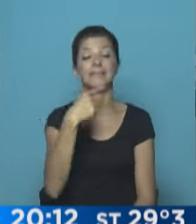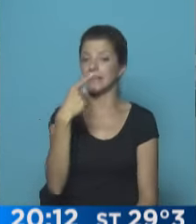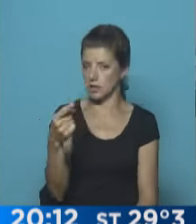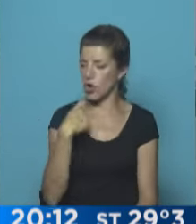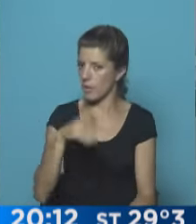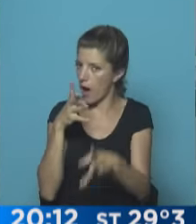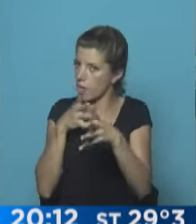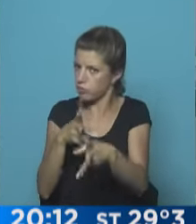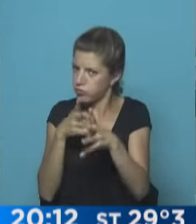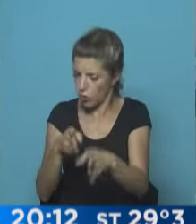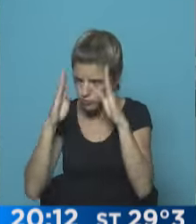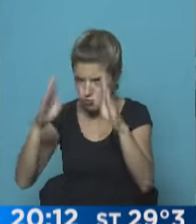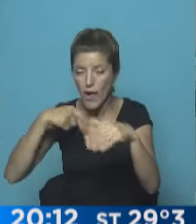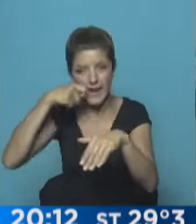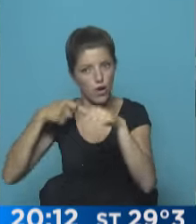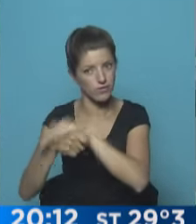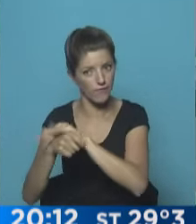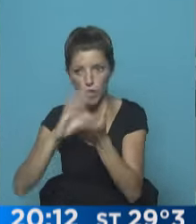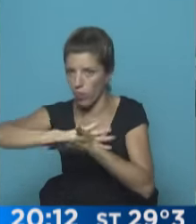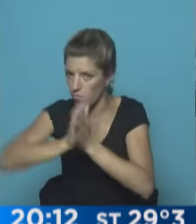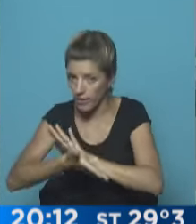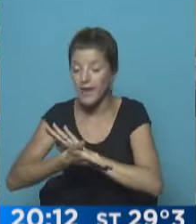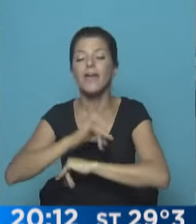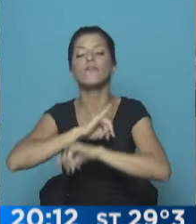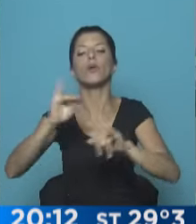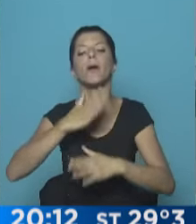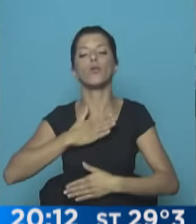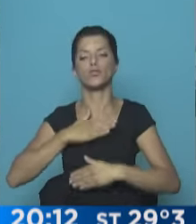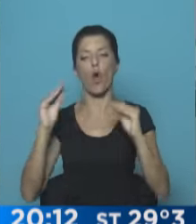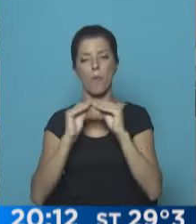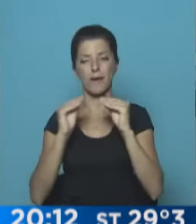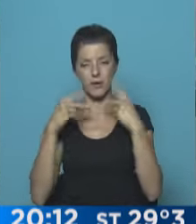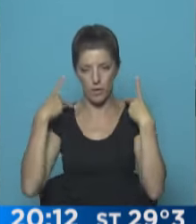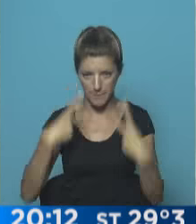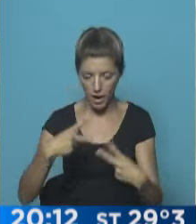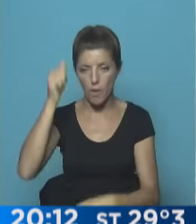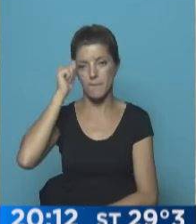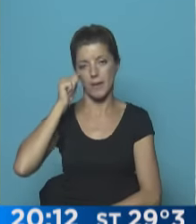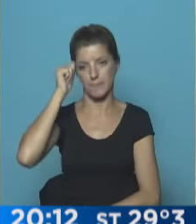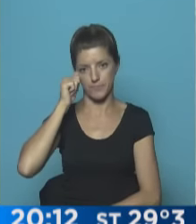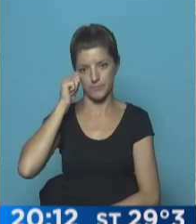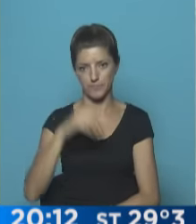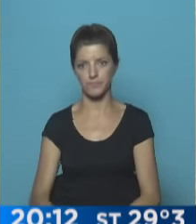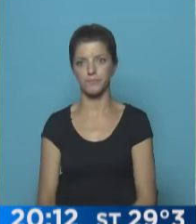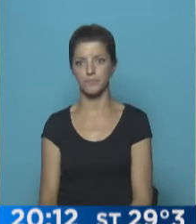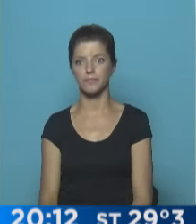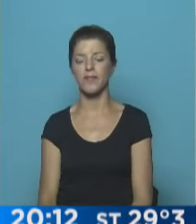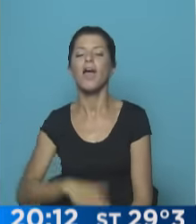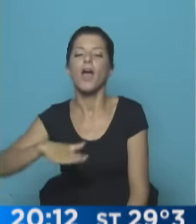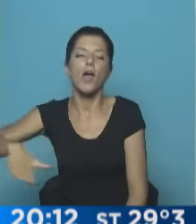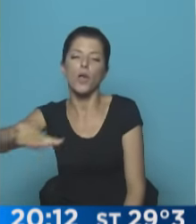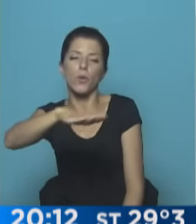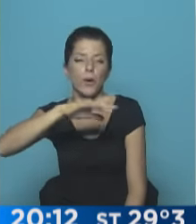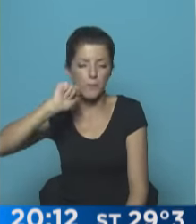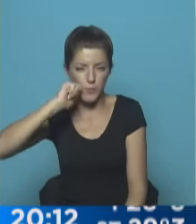sin cuartel hacia el narcotráfico Este es el informe de nuestros enviados especiales a la ciudad de mar del plata la bellísima ciudad de mar